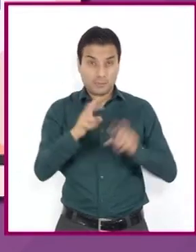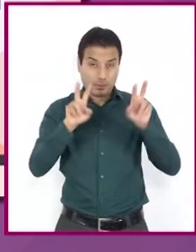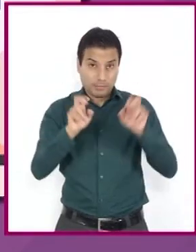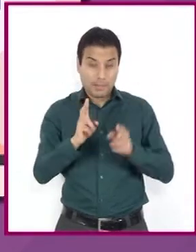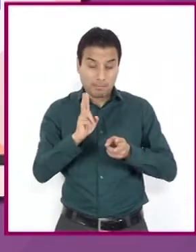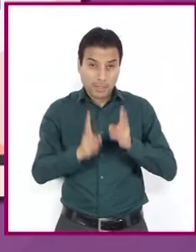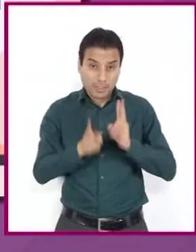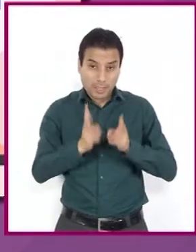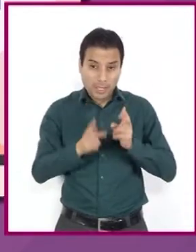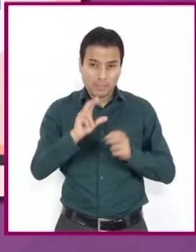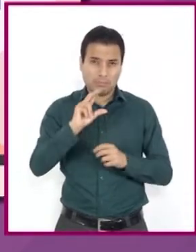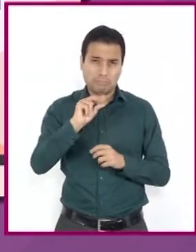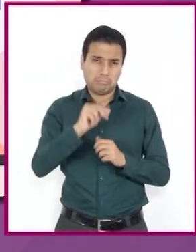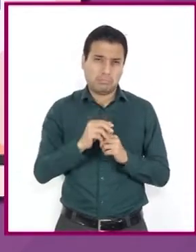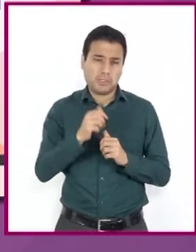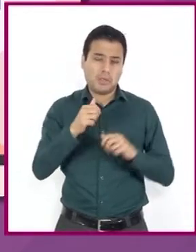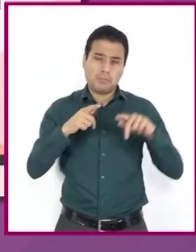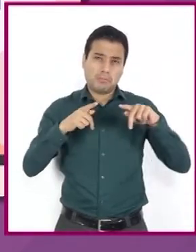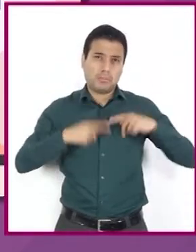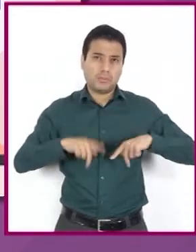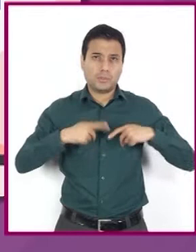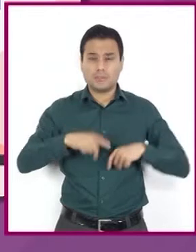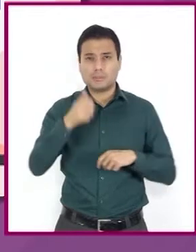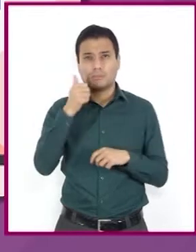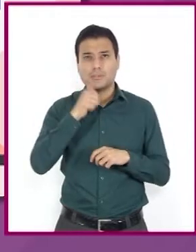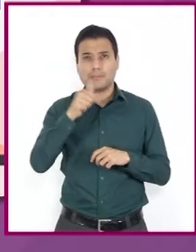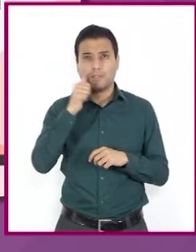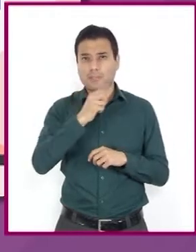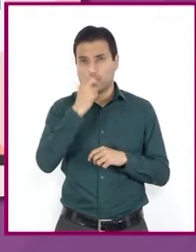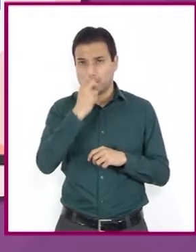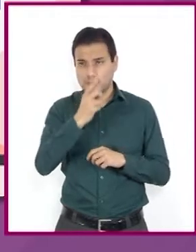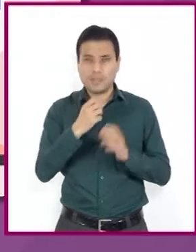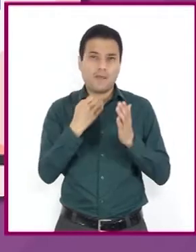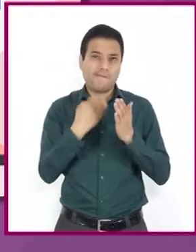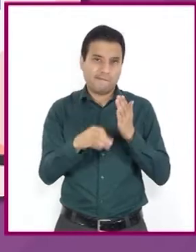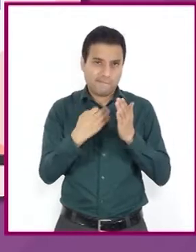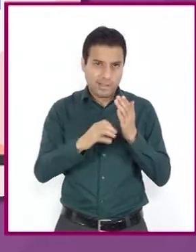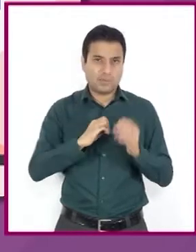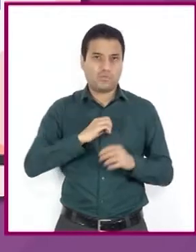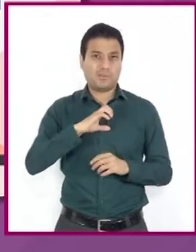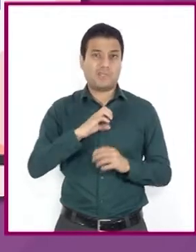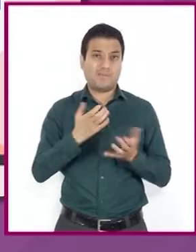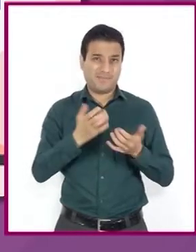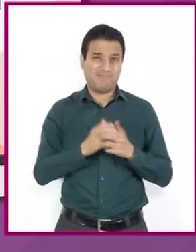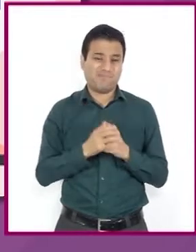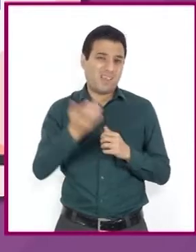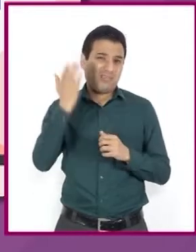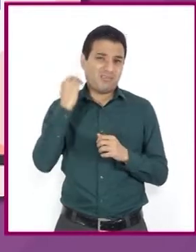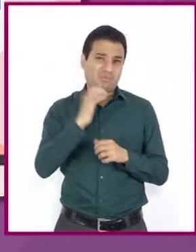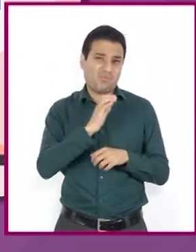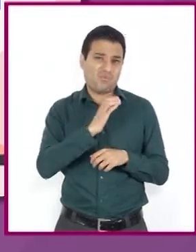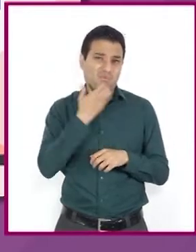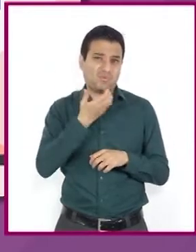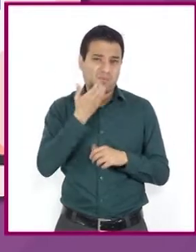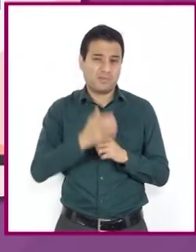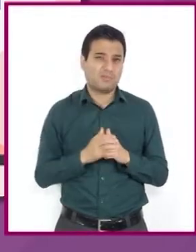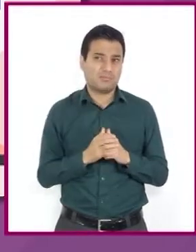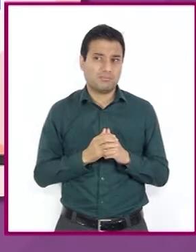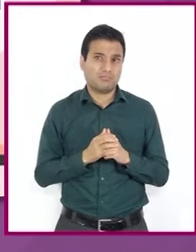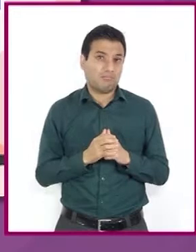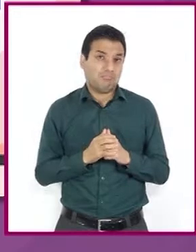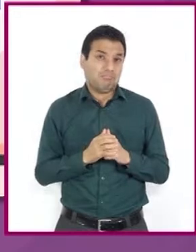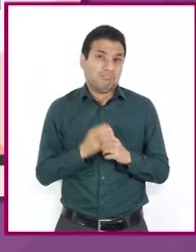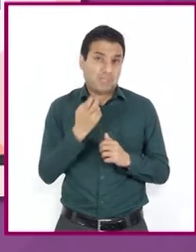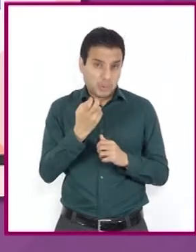gente estaba más preocupada por la deficiencia de autoestima, que en ese momento se creía que era la causa de casi todos